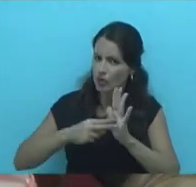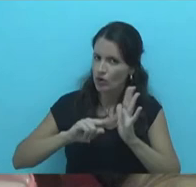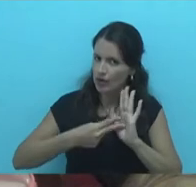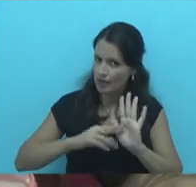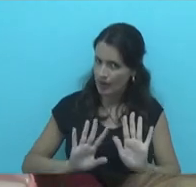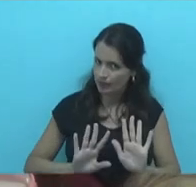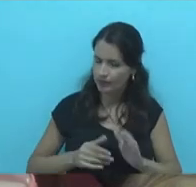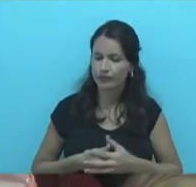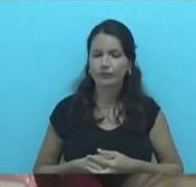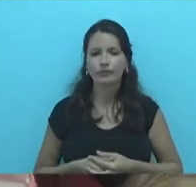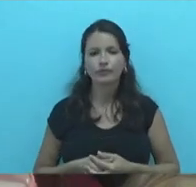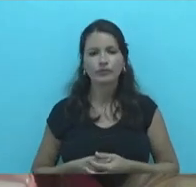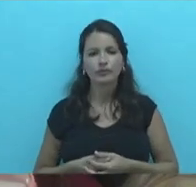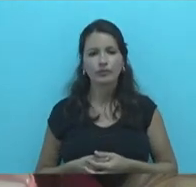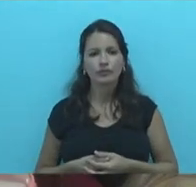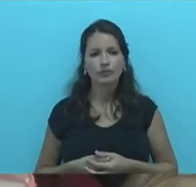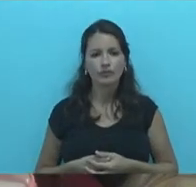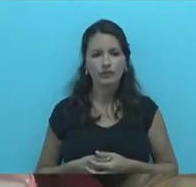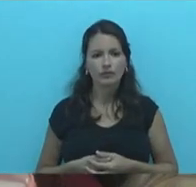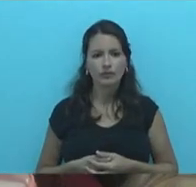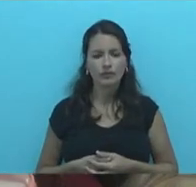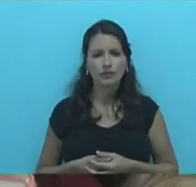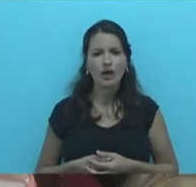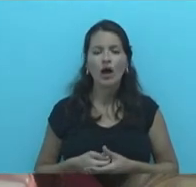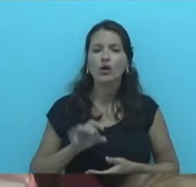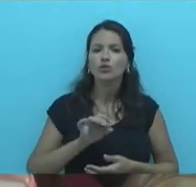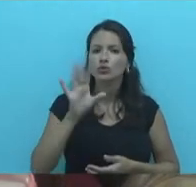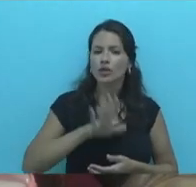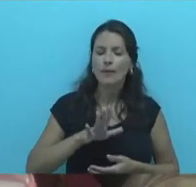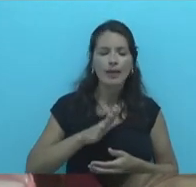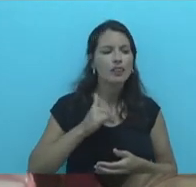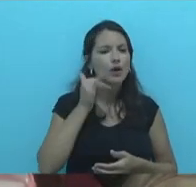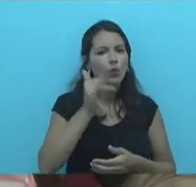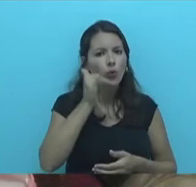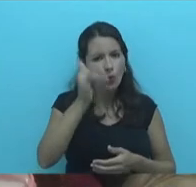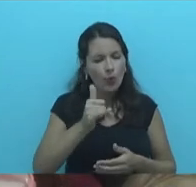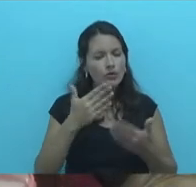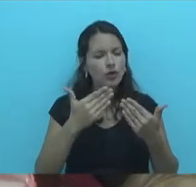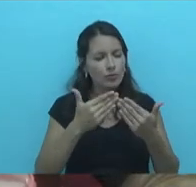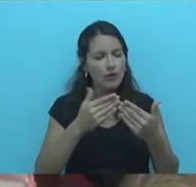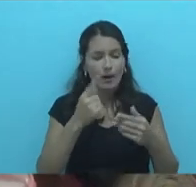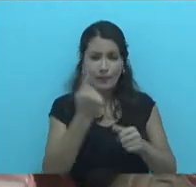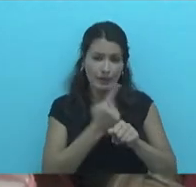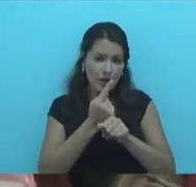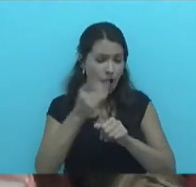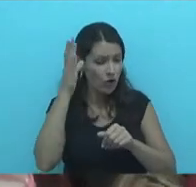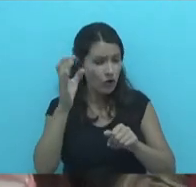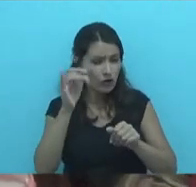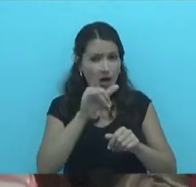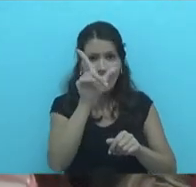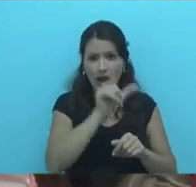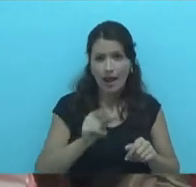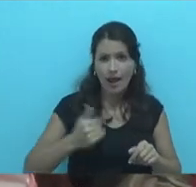para reivindicar una línea histórica en el derecho internacional de Argentina y también